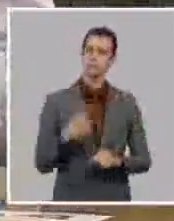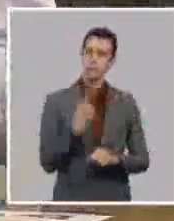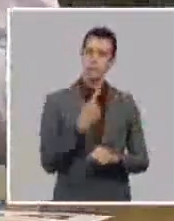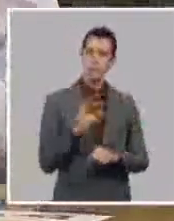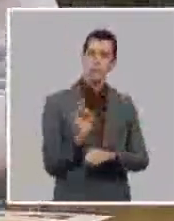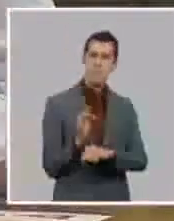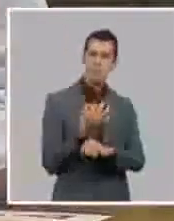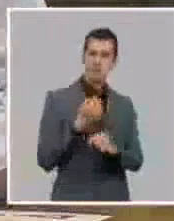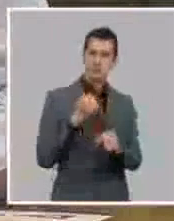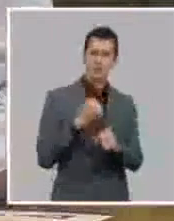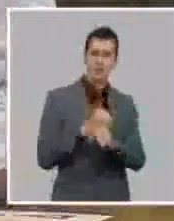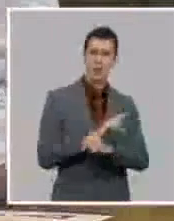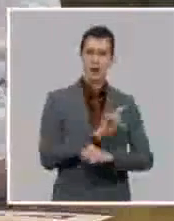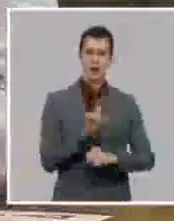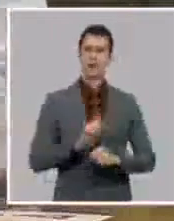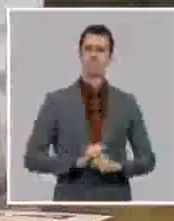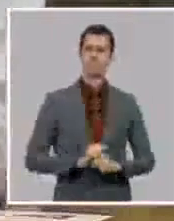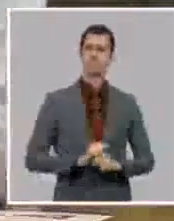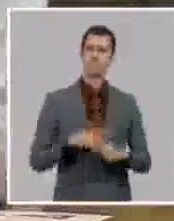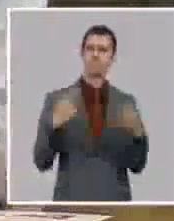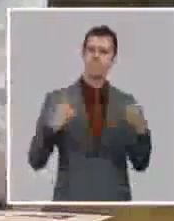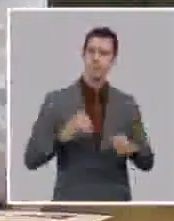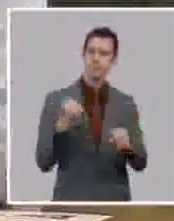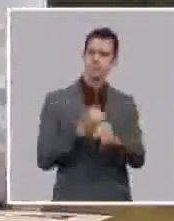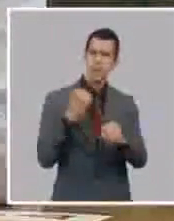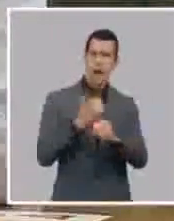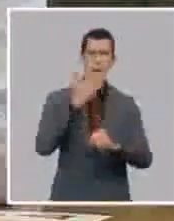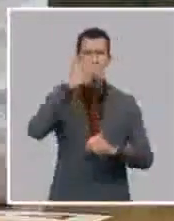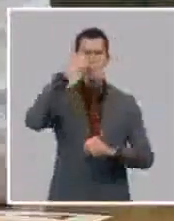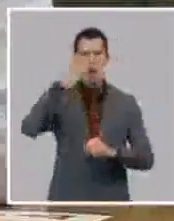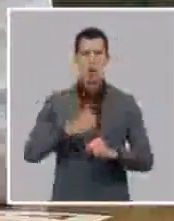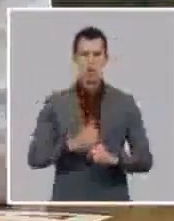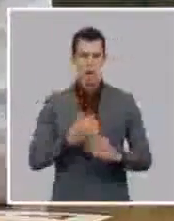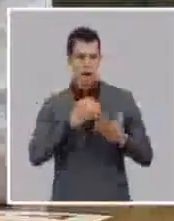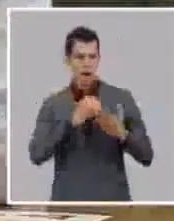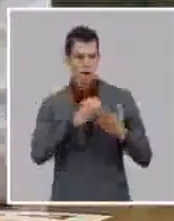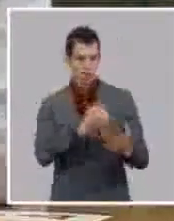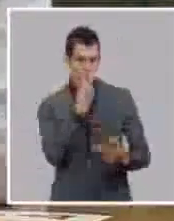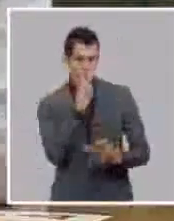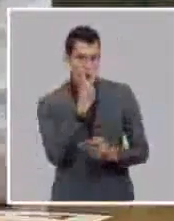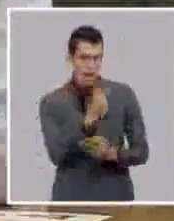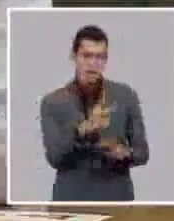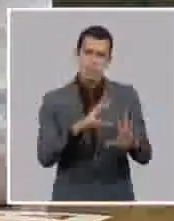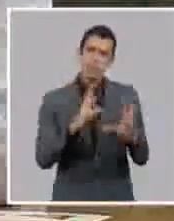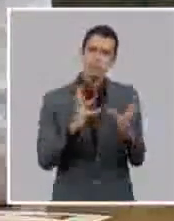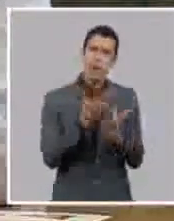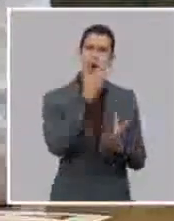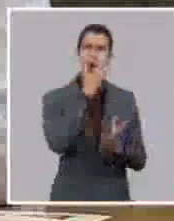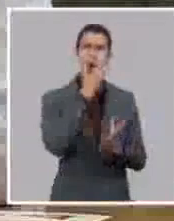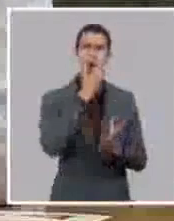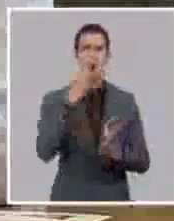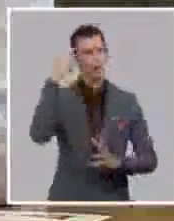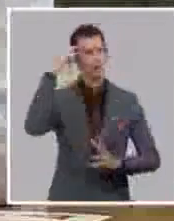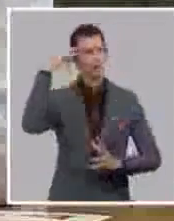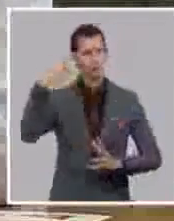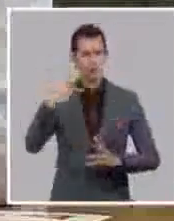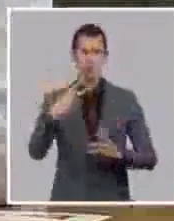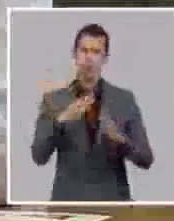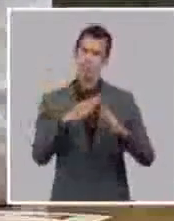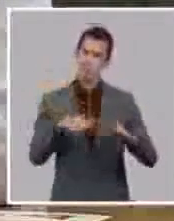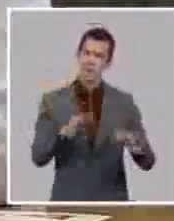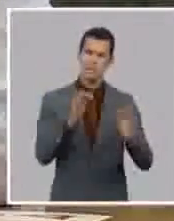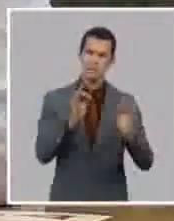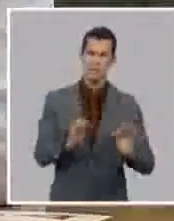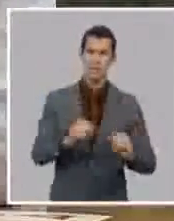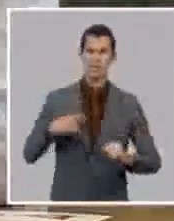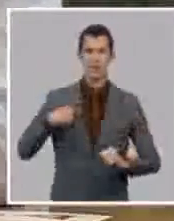que perfeccionar y que tenemos que asumir Y yo me remito al comandante jefe,